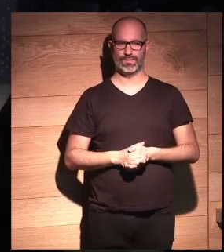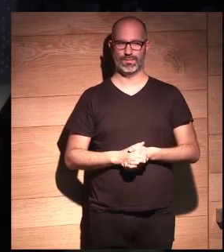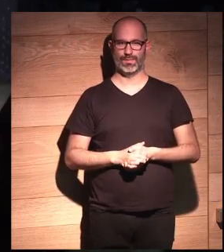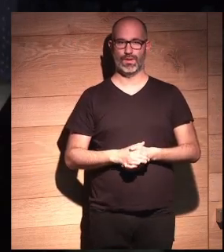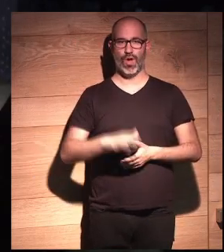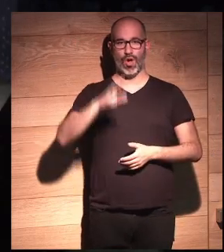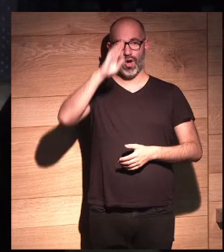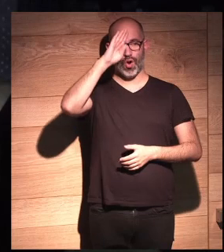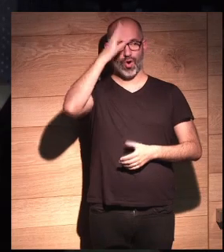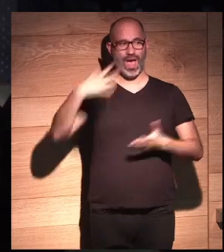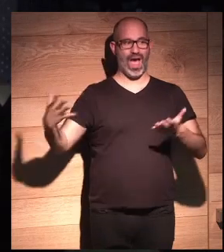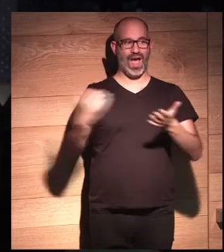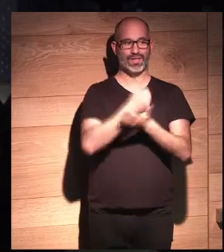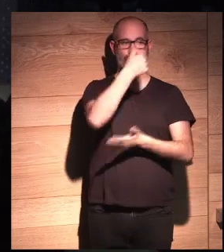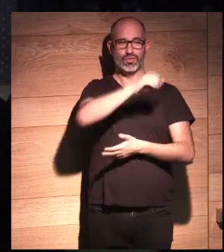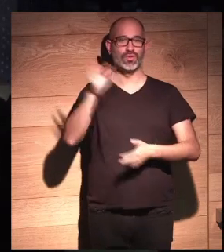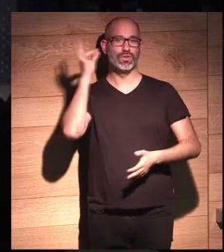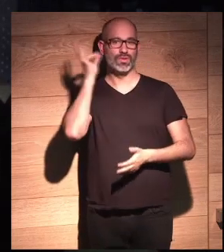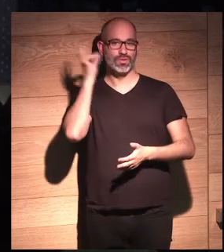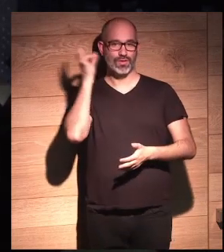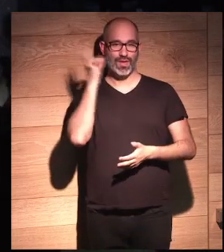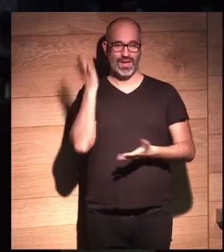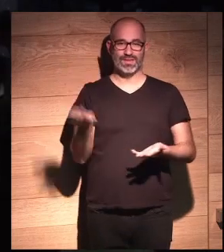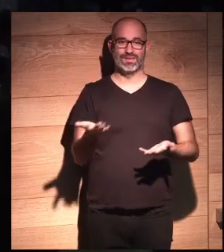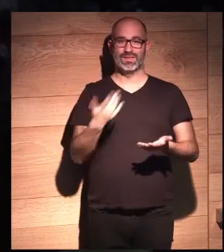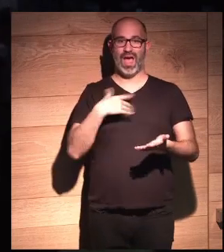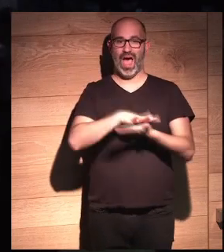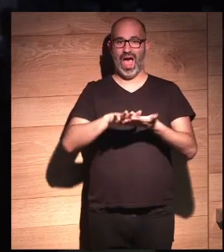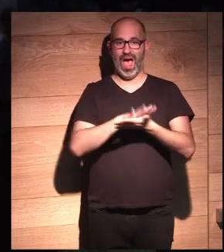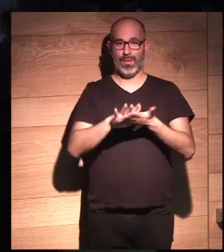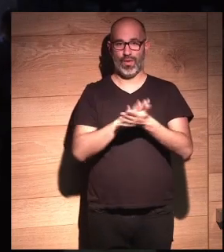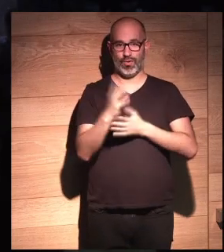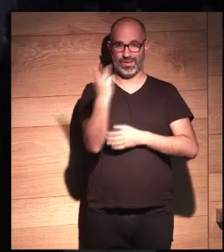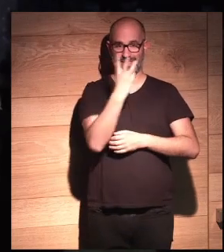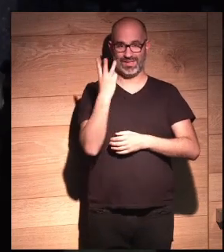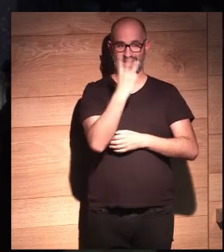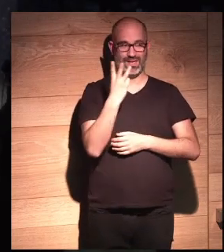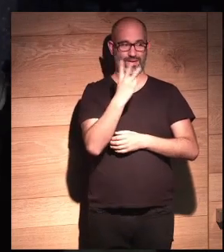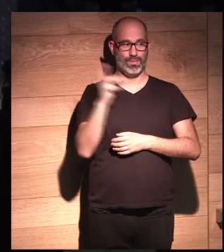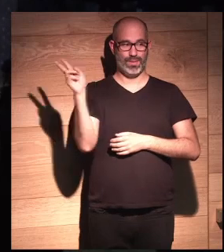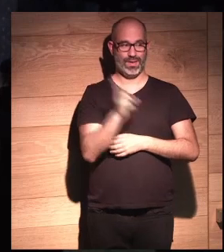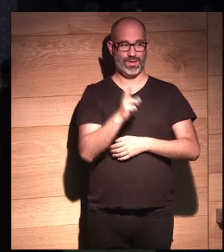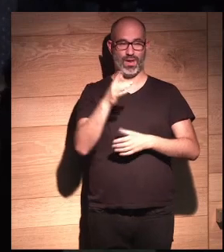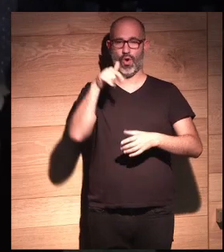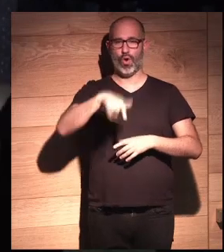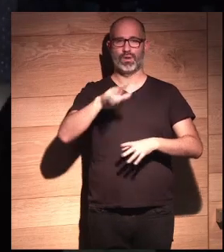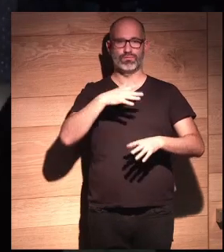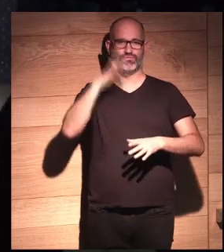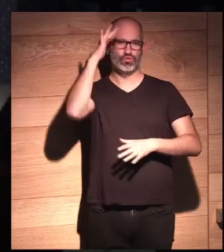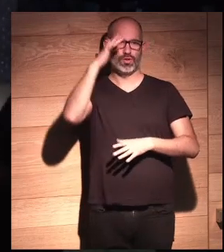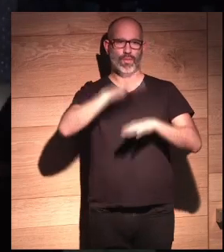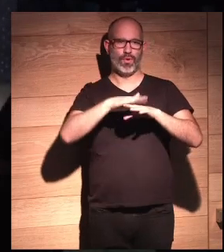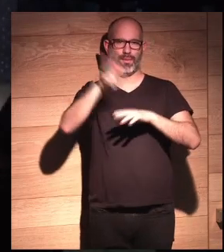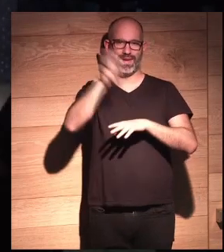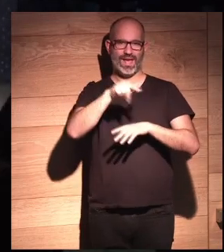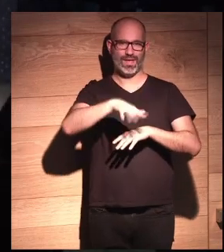Bueno, pues hola a todos y a todas. La verdad que, bueno, hablo en nombre de los tres. Estamos muy ilusionados de poder estar aquí hoy porque,